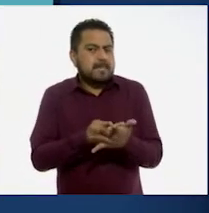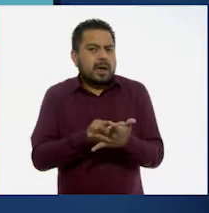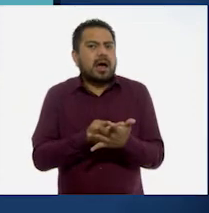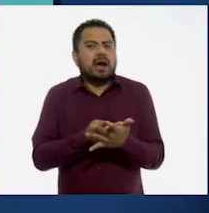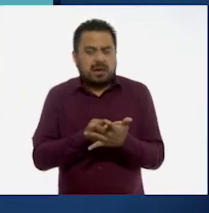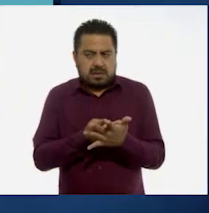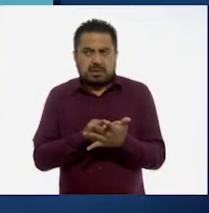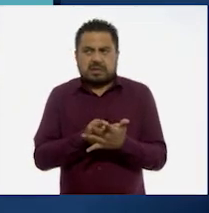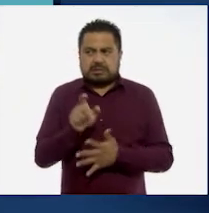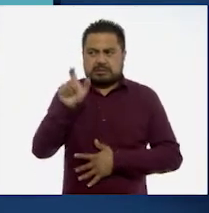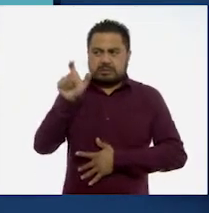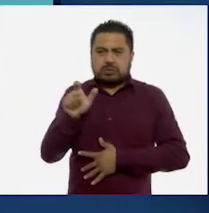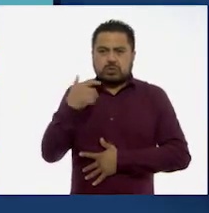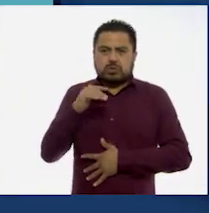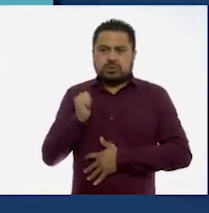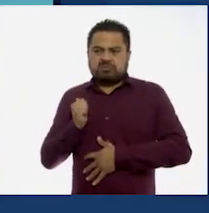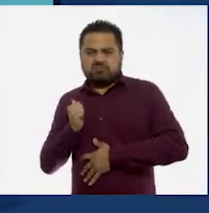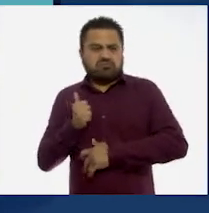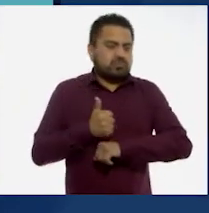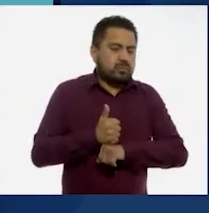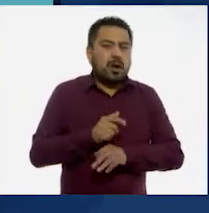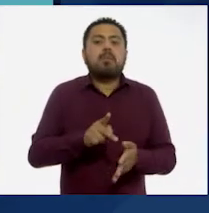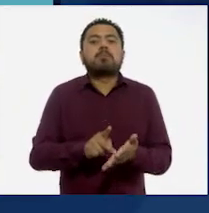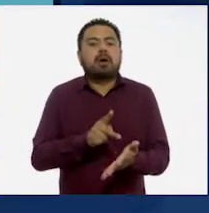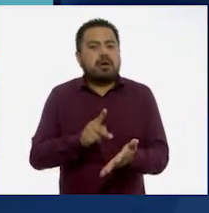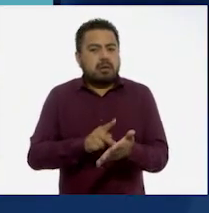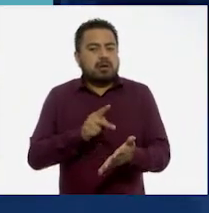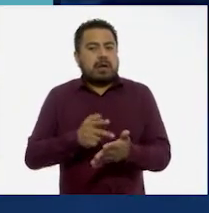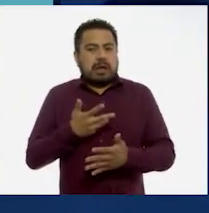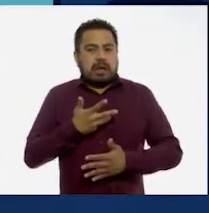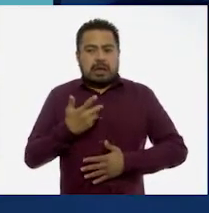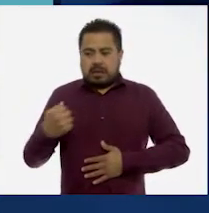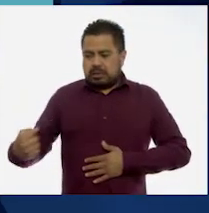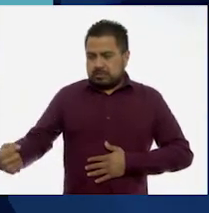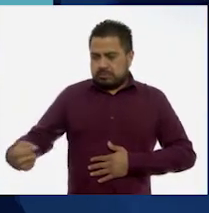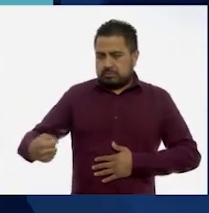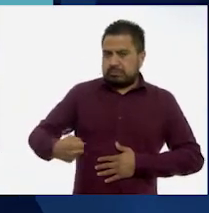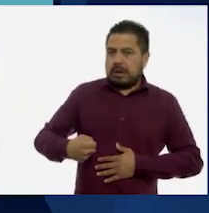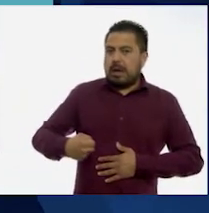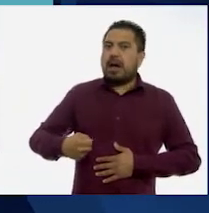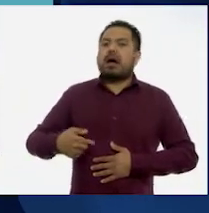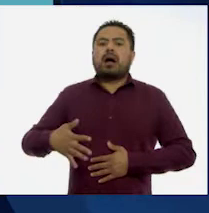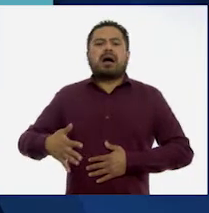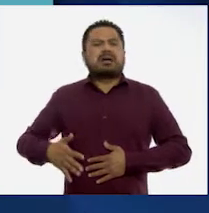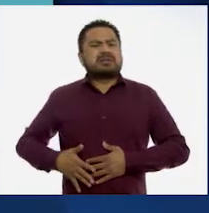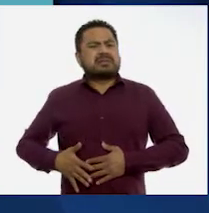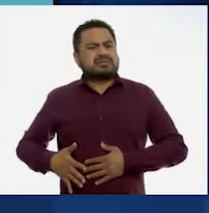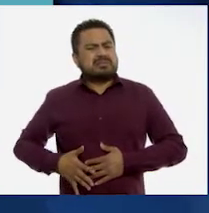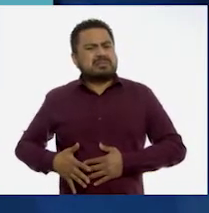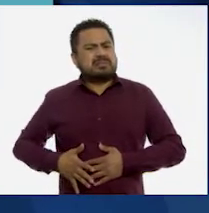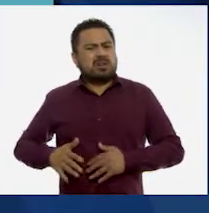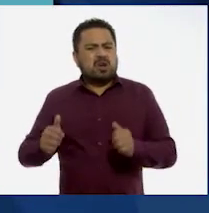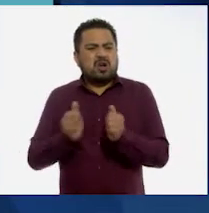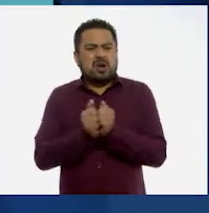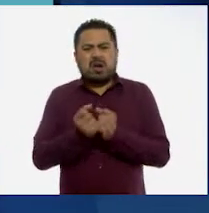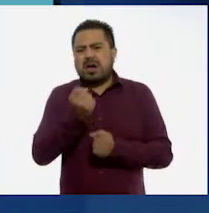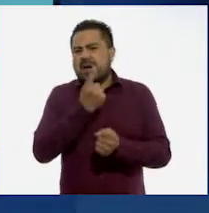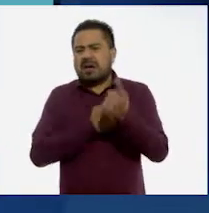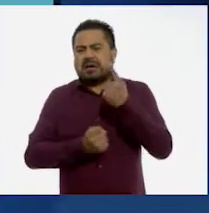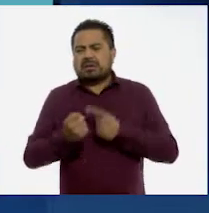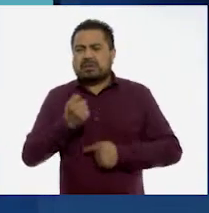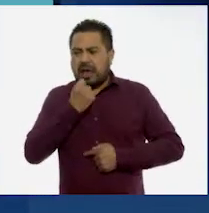confieren un aspecto imponente. En varias ocasiones he tenido la punta de ese bastón hiriendo mi panza con alguna